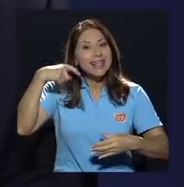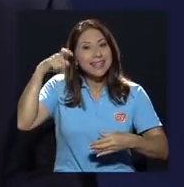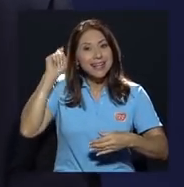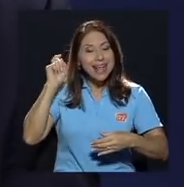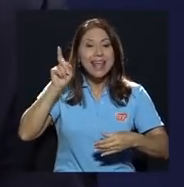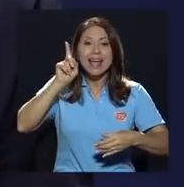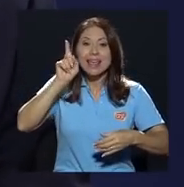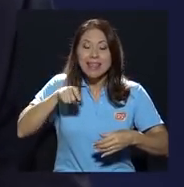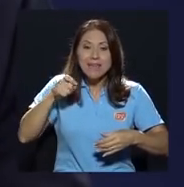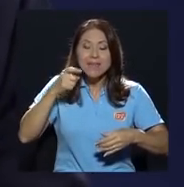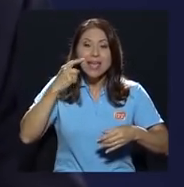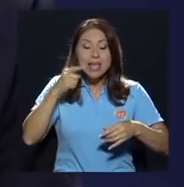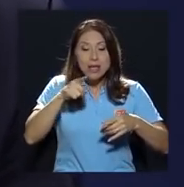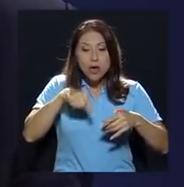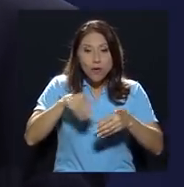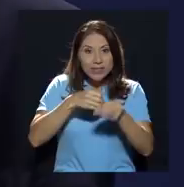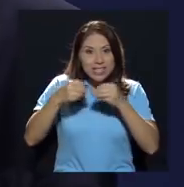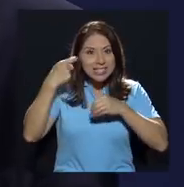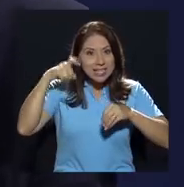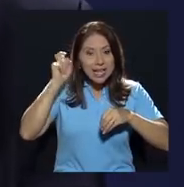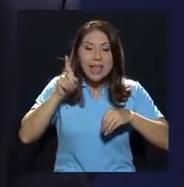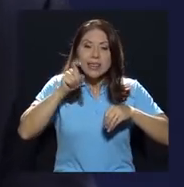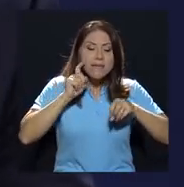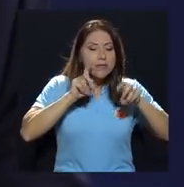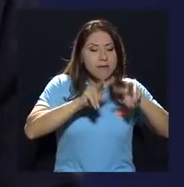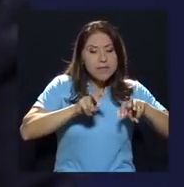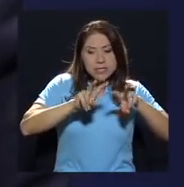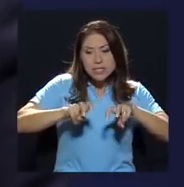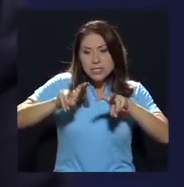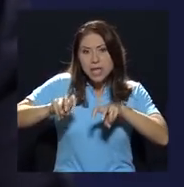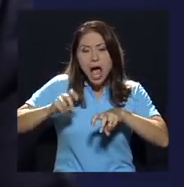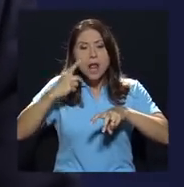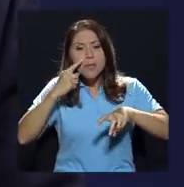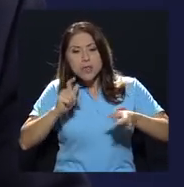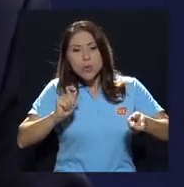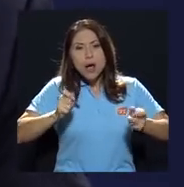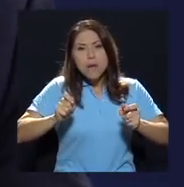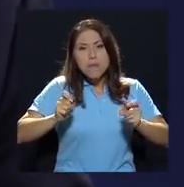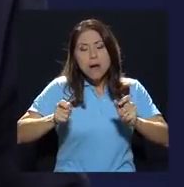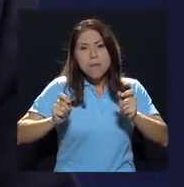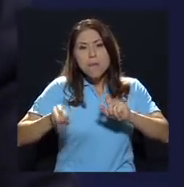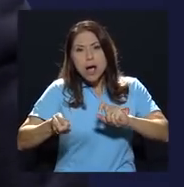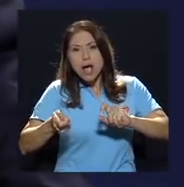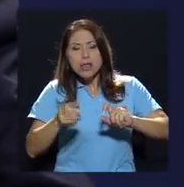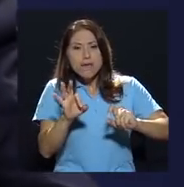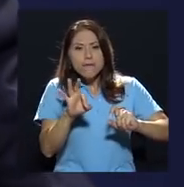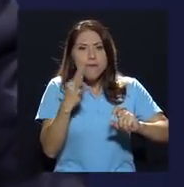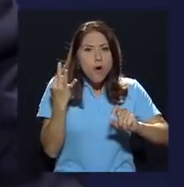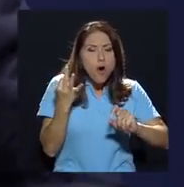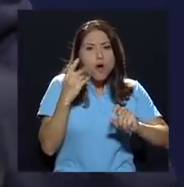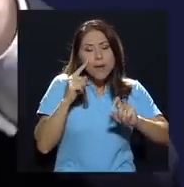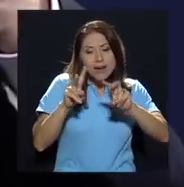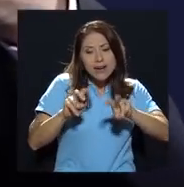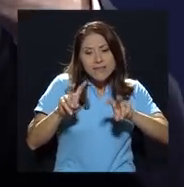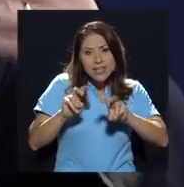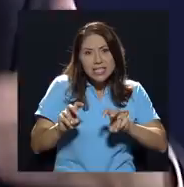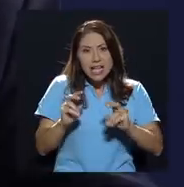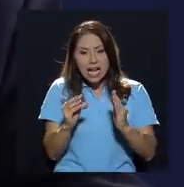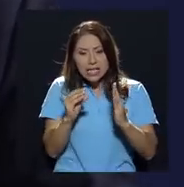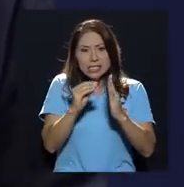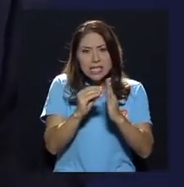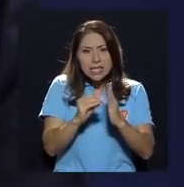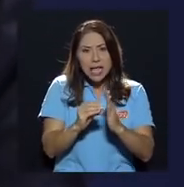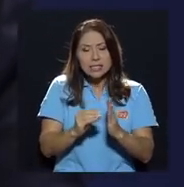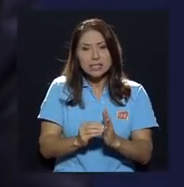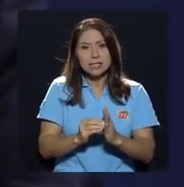revisando la sentencia o la opinión consultiva y haciendo las modificaciones del caso de forma de realizar las